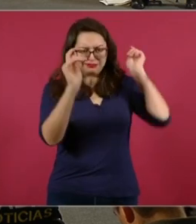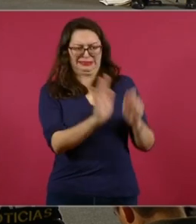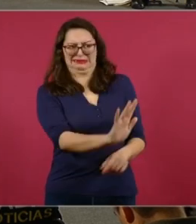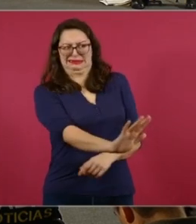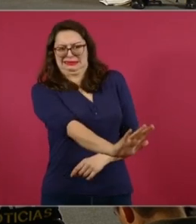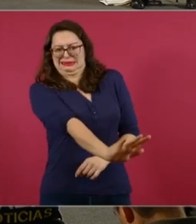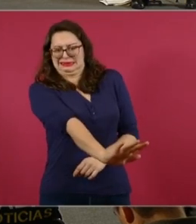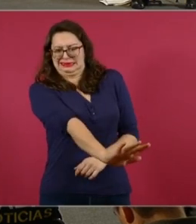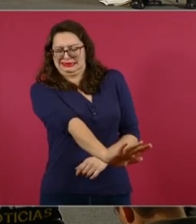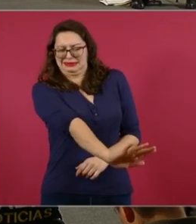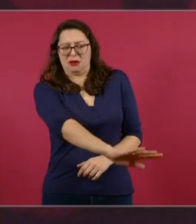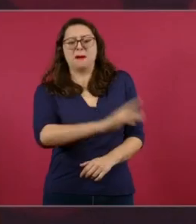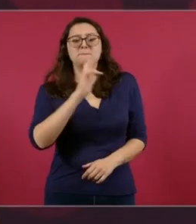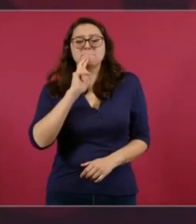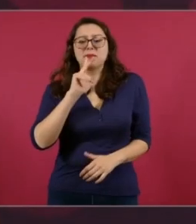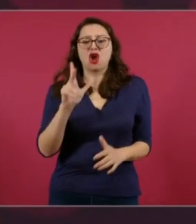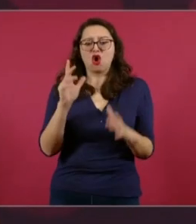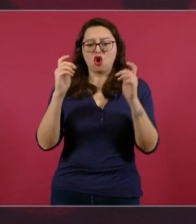sombrero.